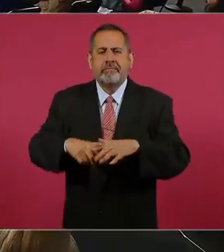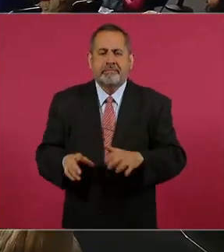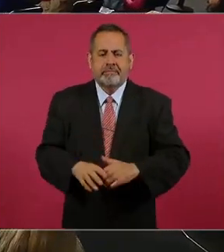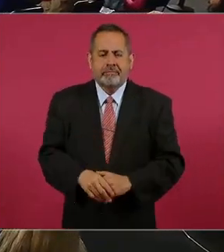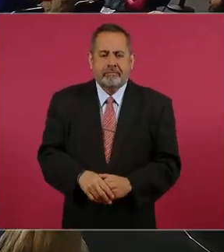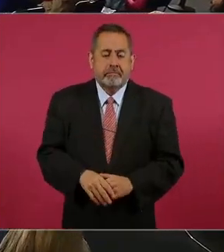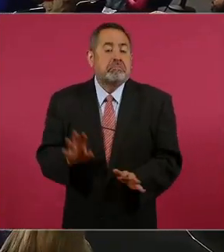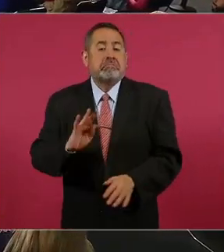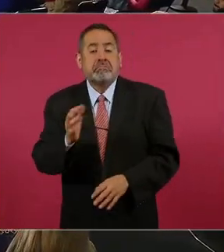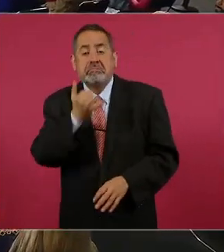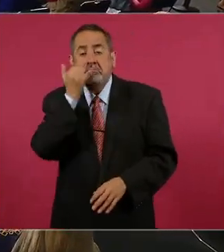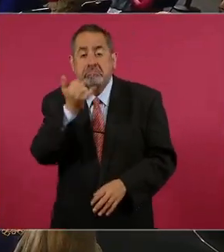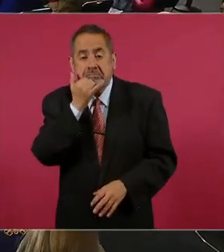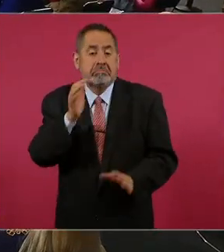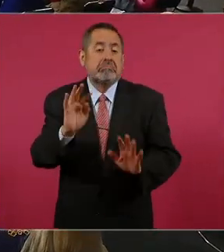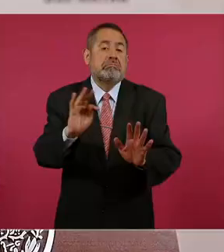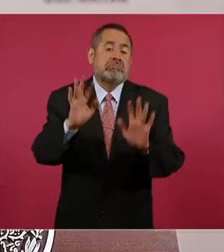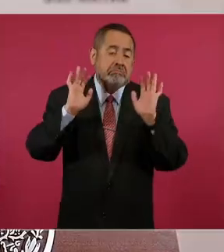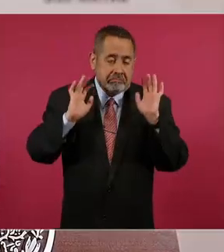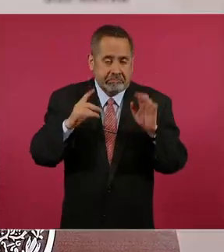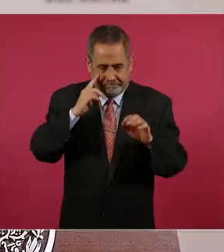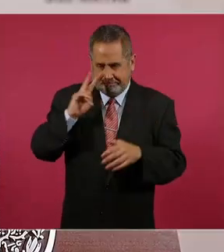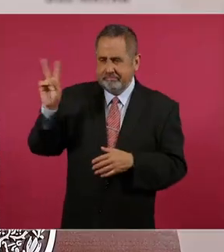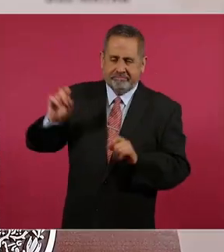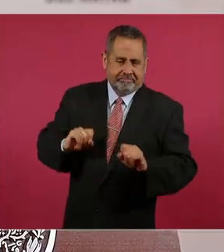a lo mejor me equivoco. ¿Qué